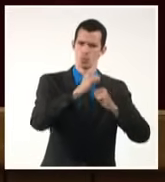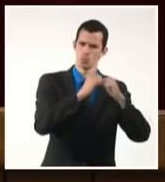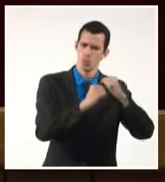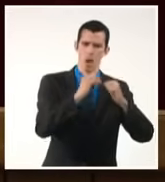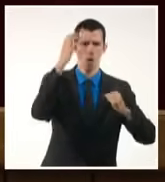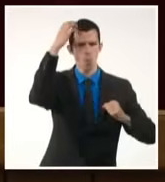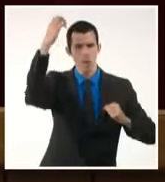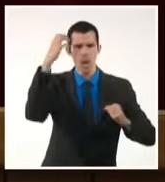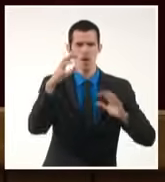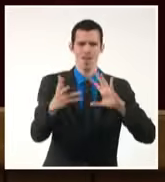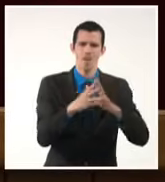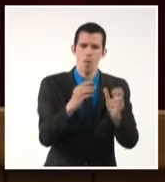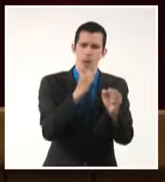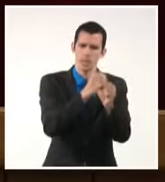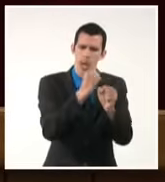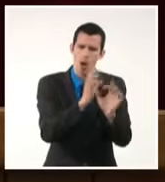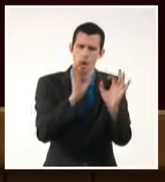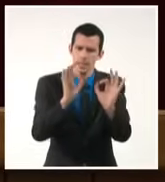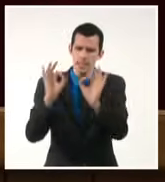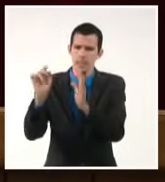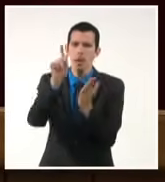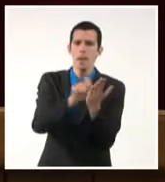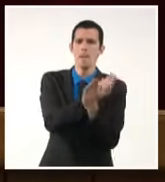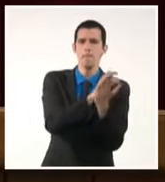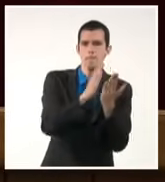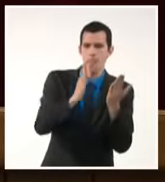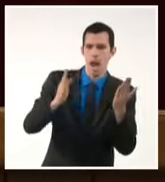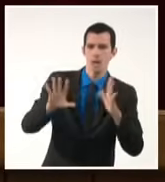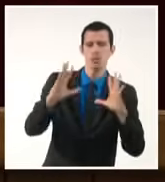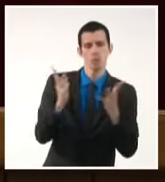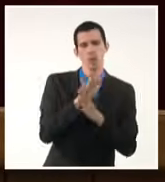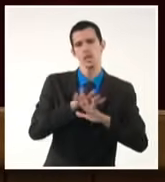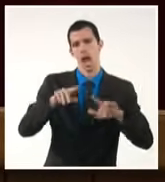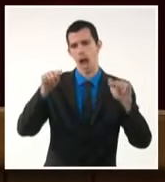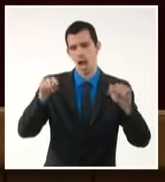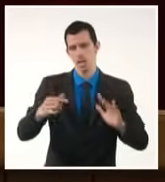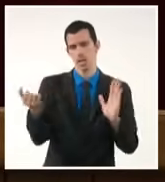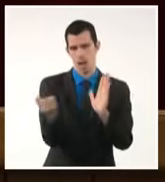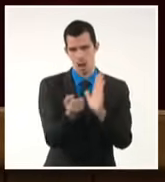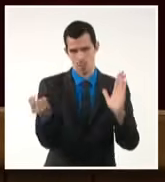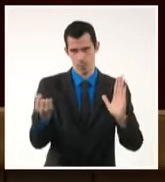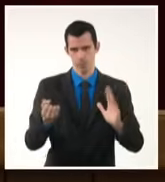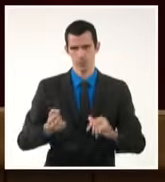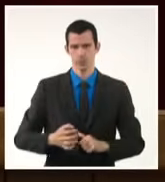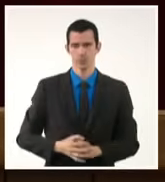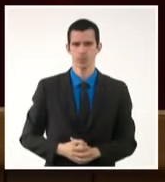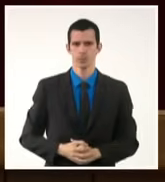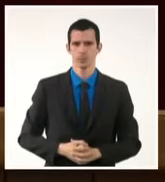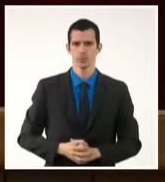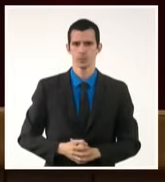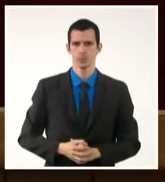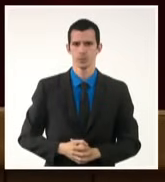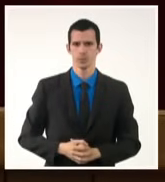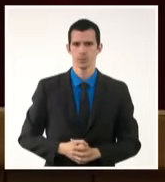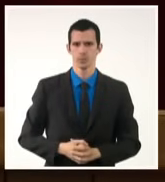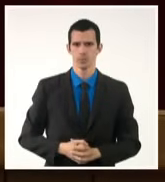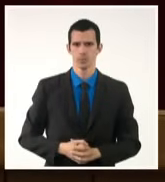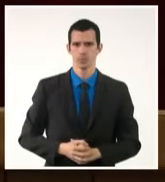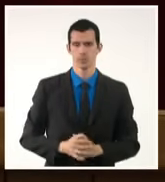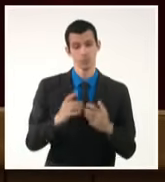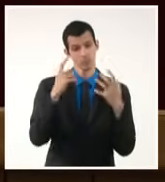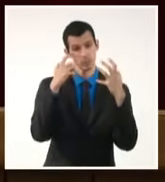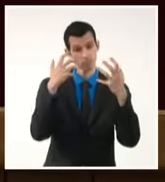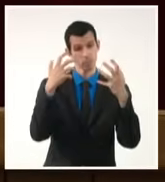Estado de continuar desarrollando y perfeccionando la actividad legislativa en correspondencia con la Constitución y el